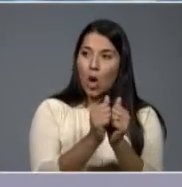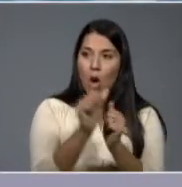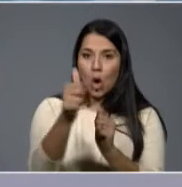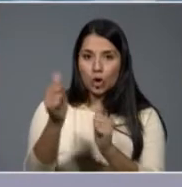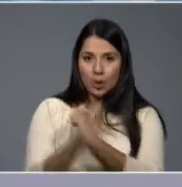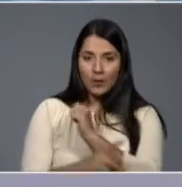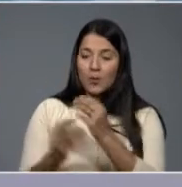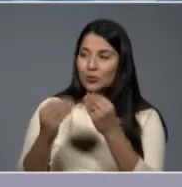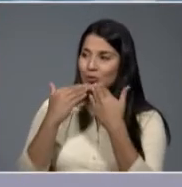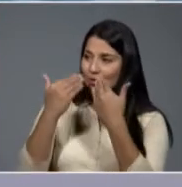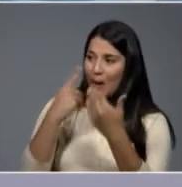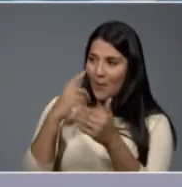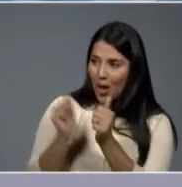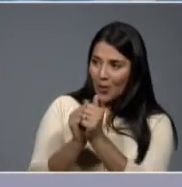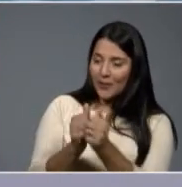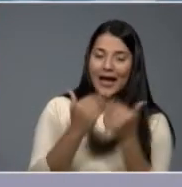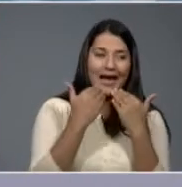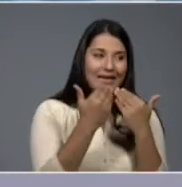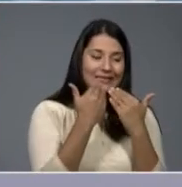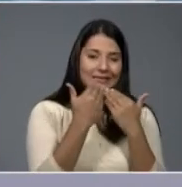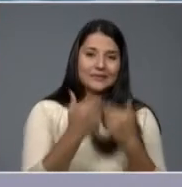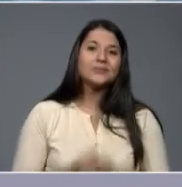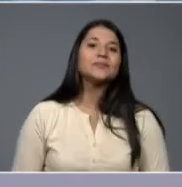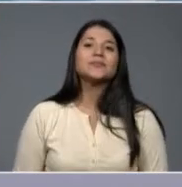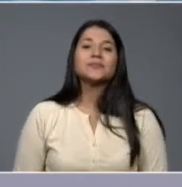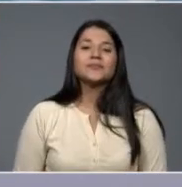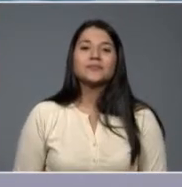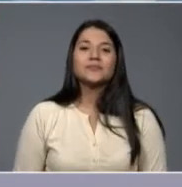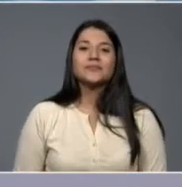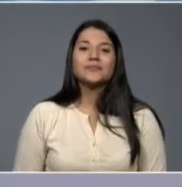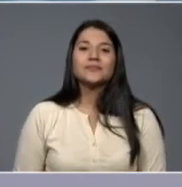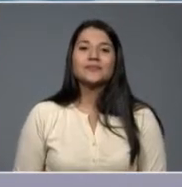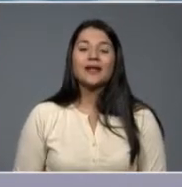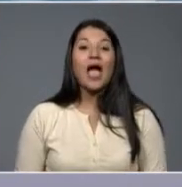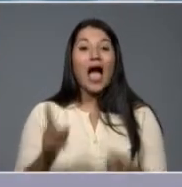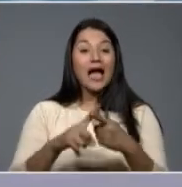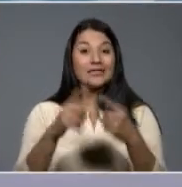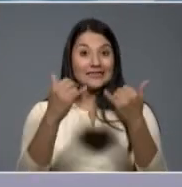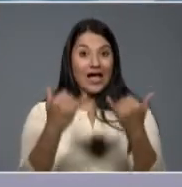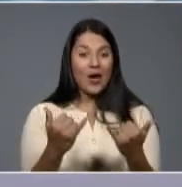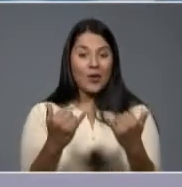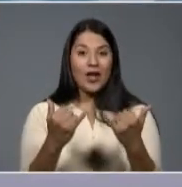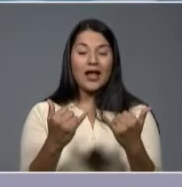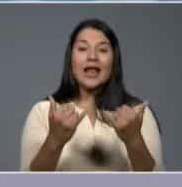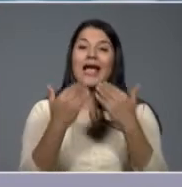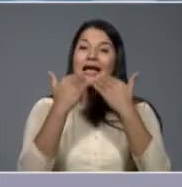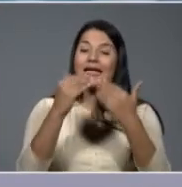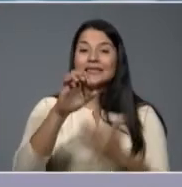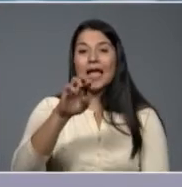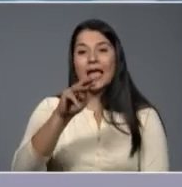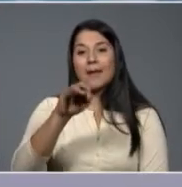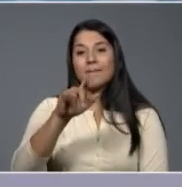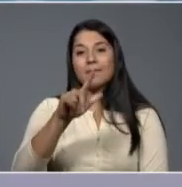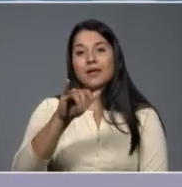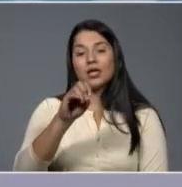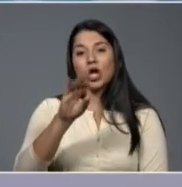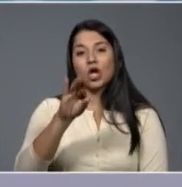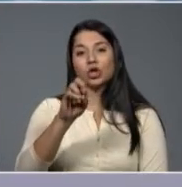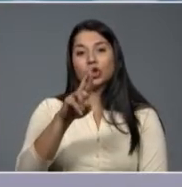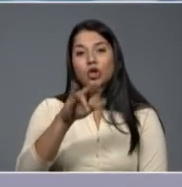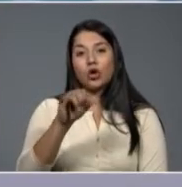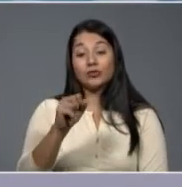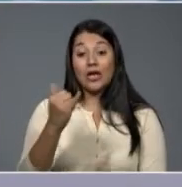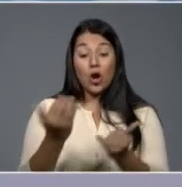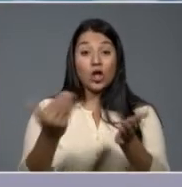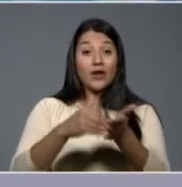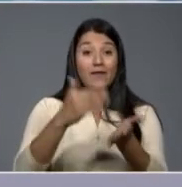Torres, muchísimas gracias por acompañarnos. Gracias. A usted. Hasta ahora le agradecimos a Emilio Torres y vamos a hacer una pausa nuevamente y